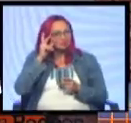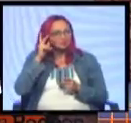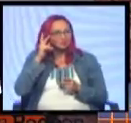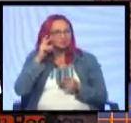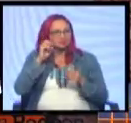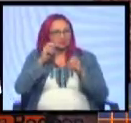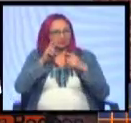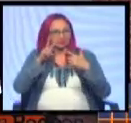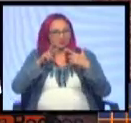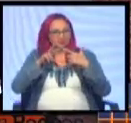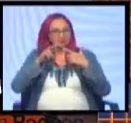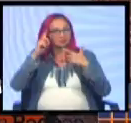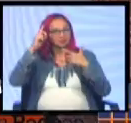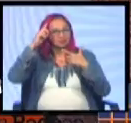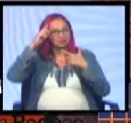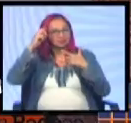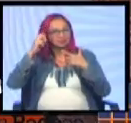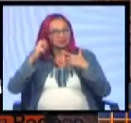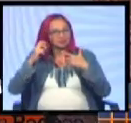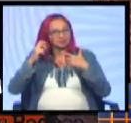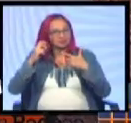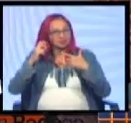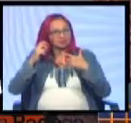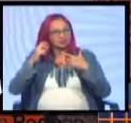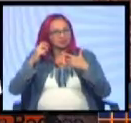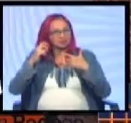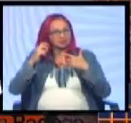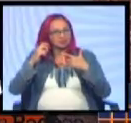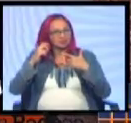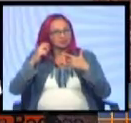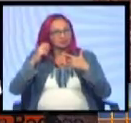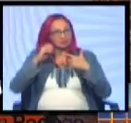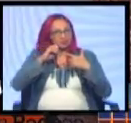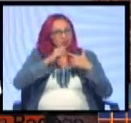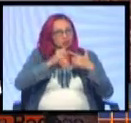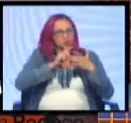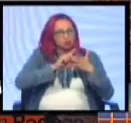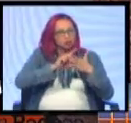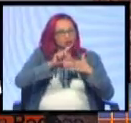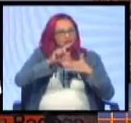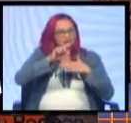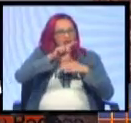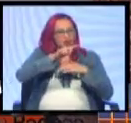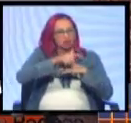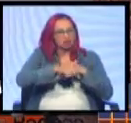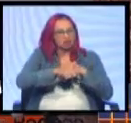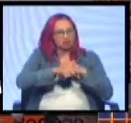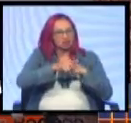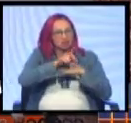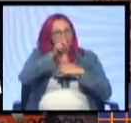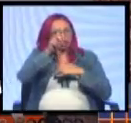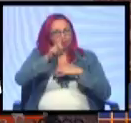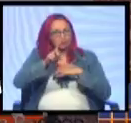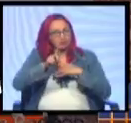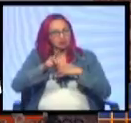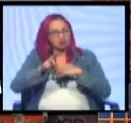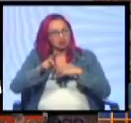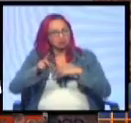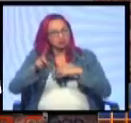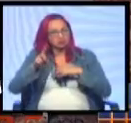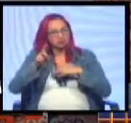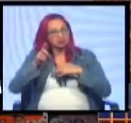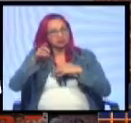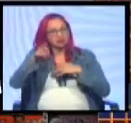Dos, ¿por qué no se eleva la cantidad también de números de lotería de los domingos y se baja